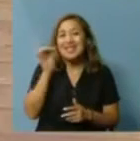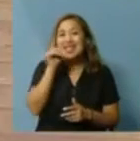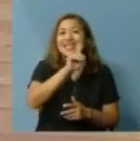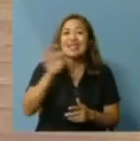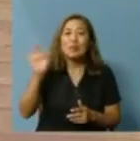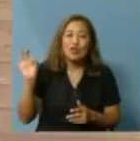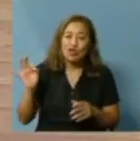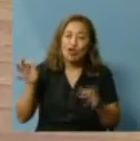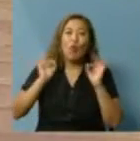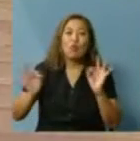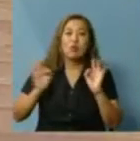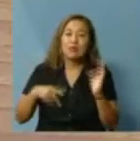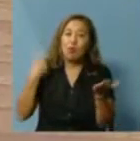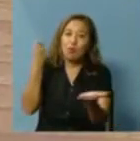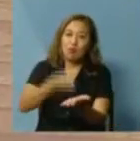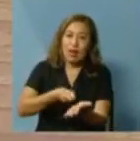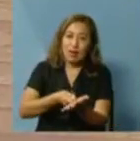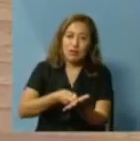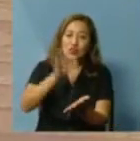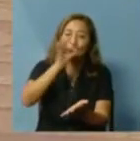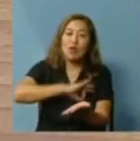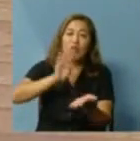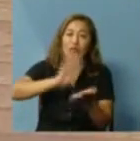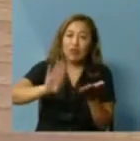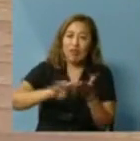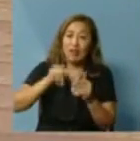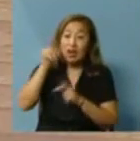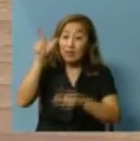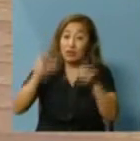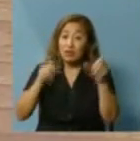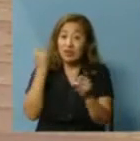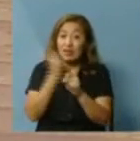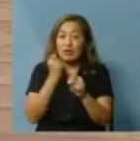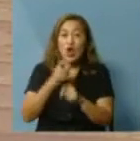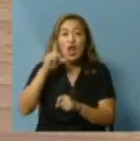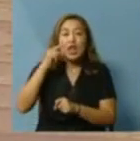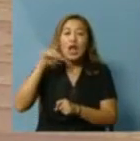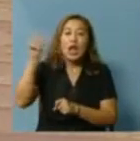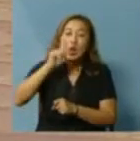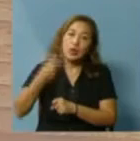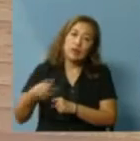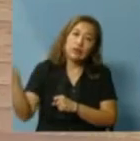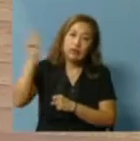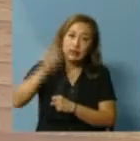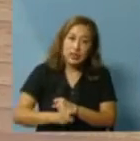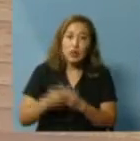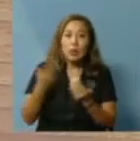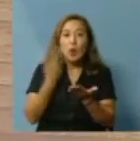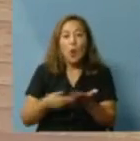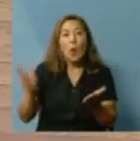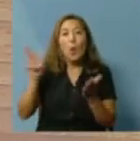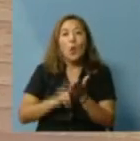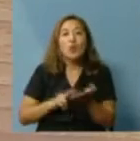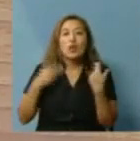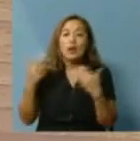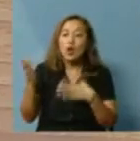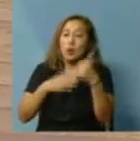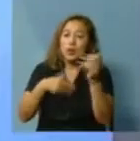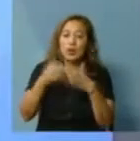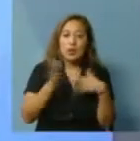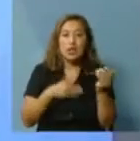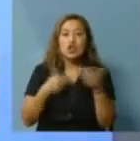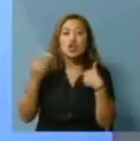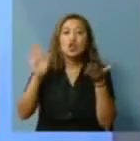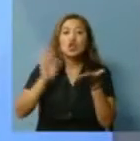100% no es cierto una indemnización y el día lunes vinieron para retomar el tema del